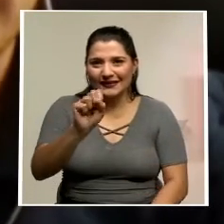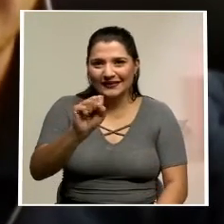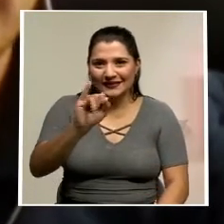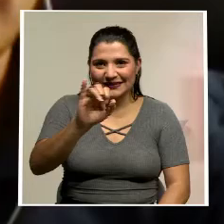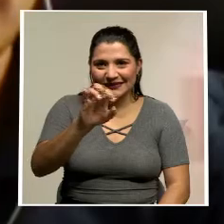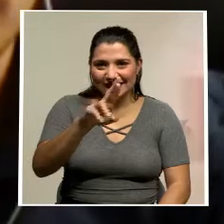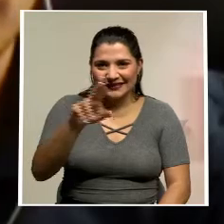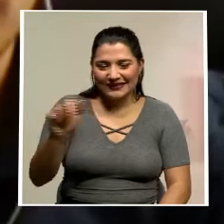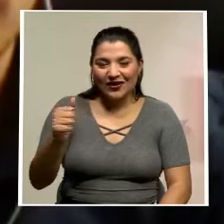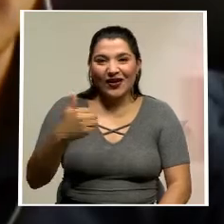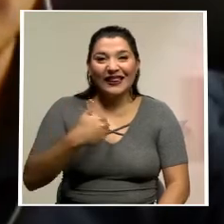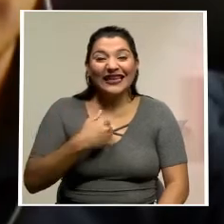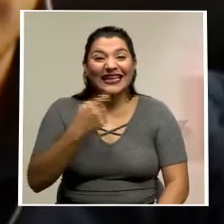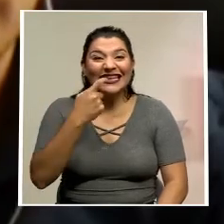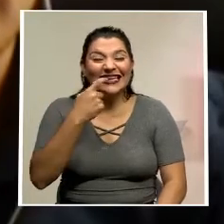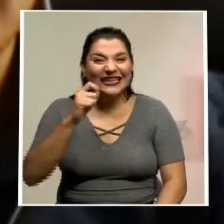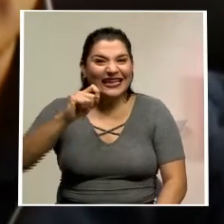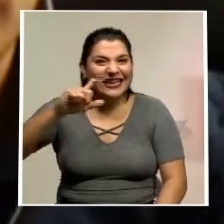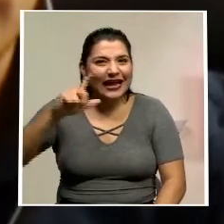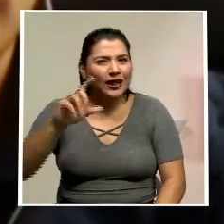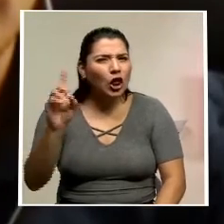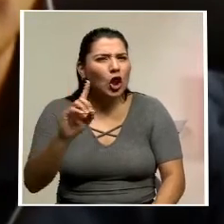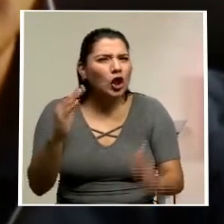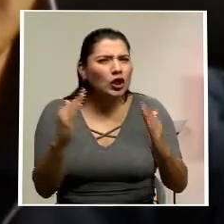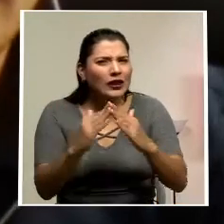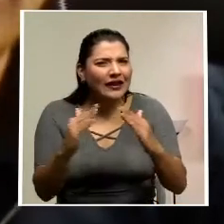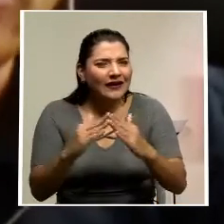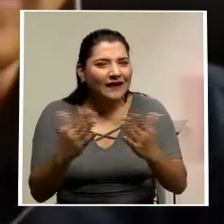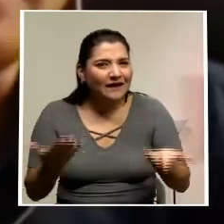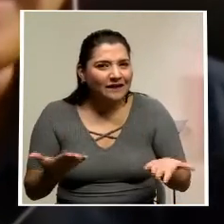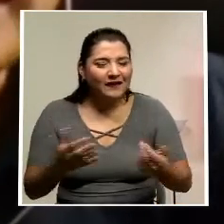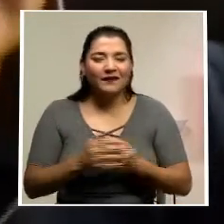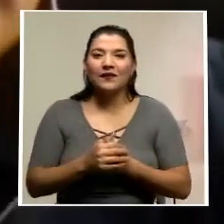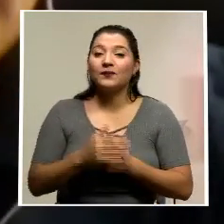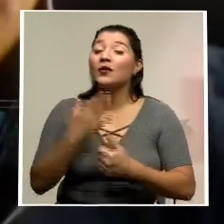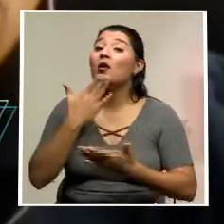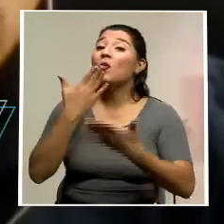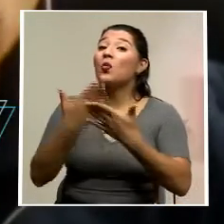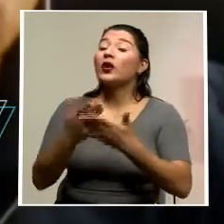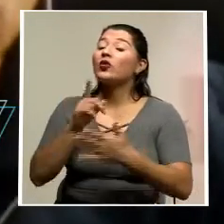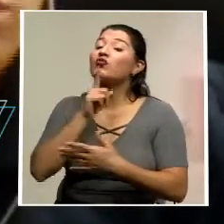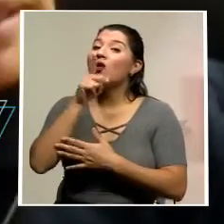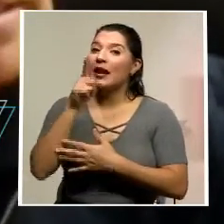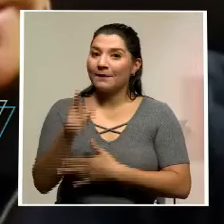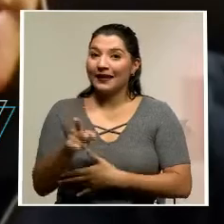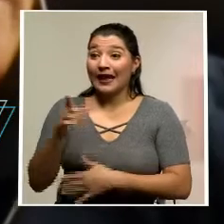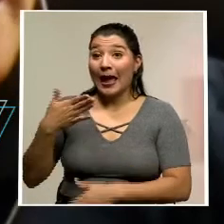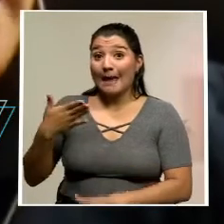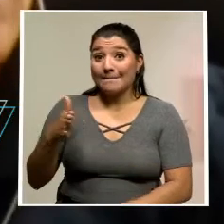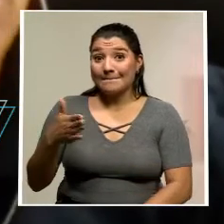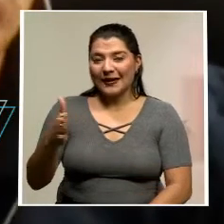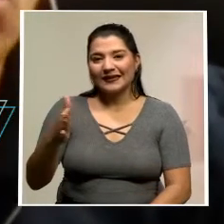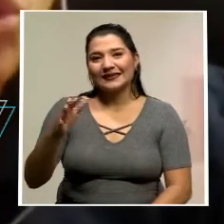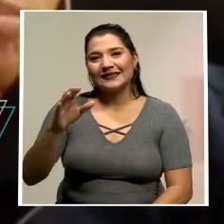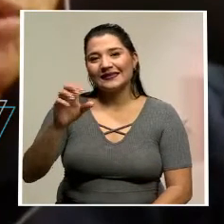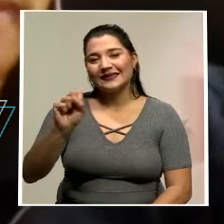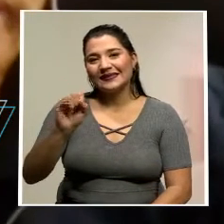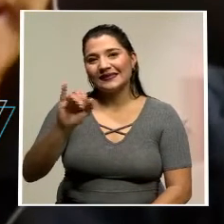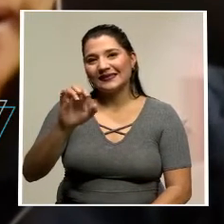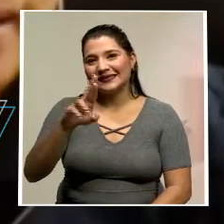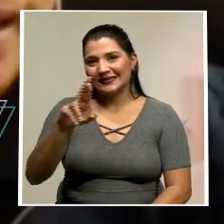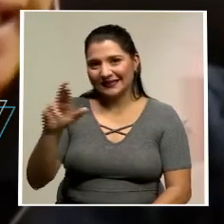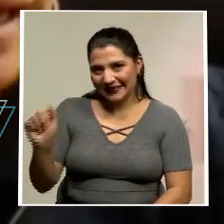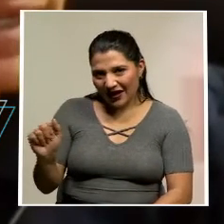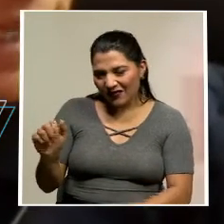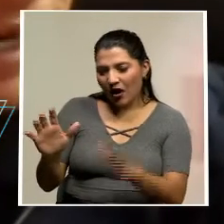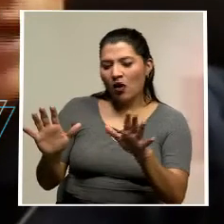dónde vivían hasta hace pocas décadas? Bueno, realmente los peces sierra es un grupo de